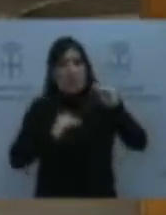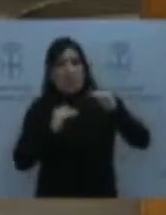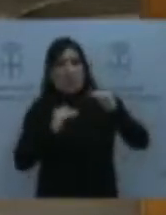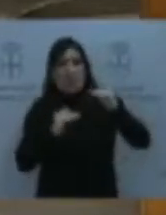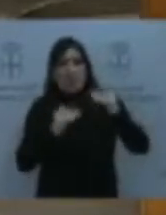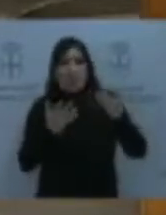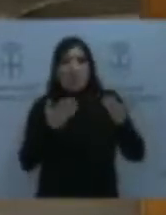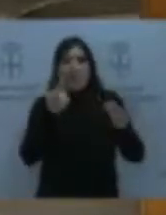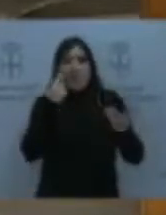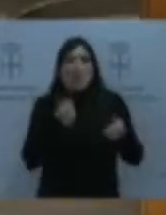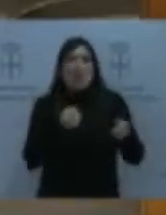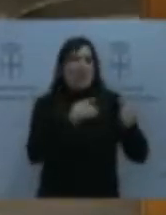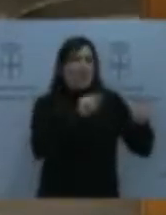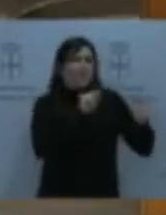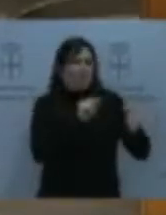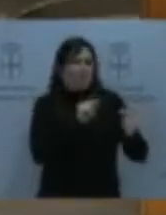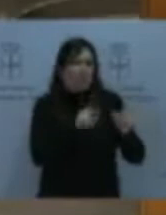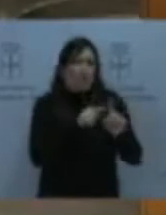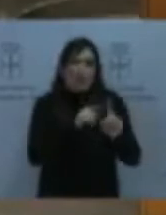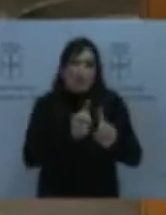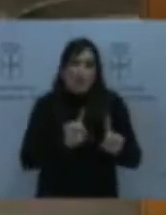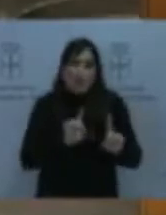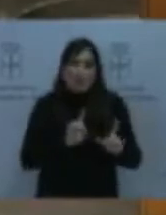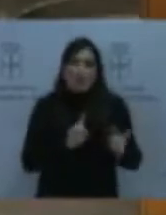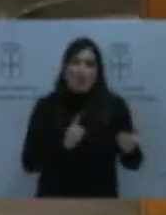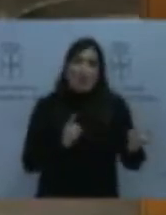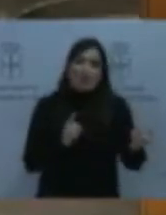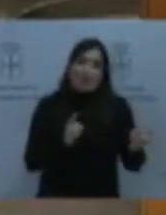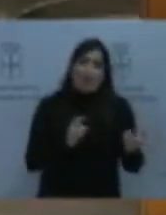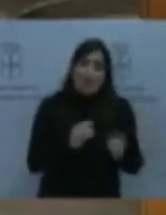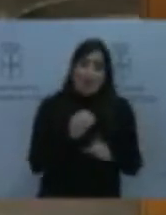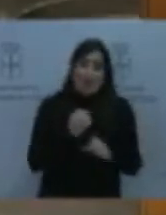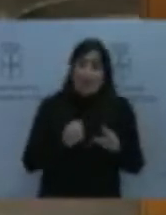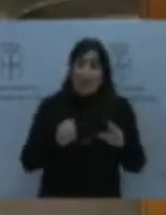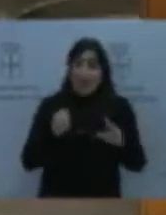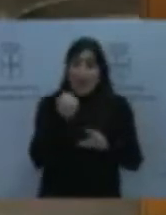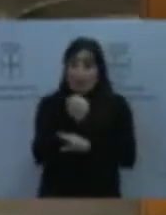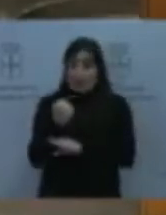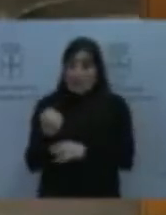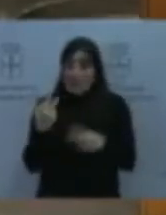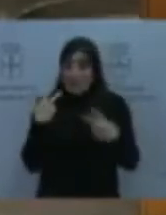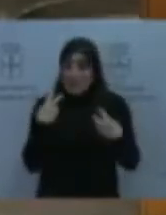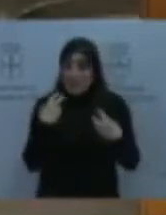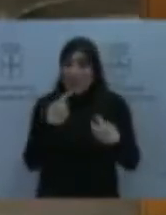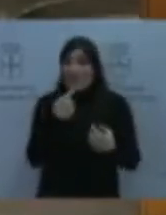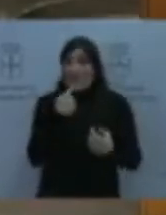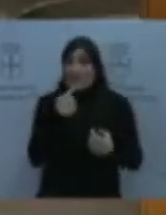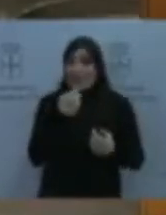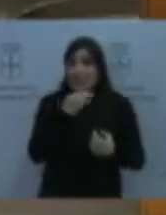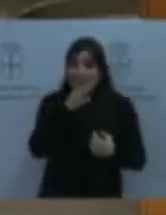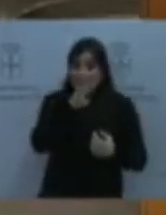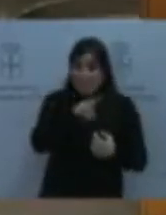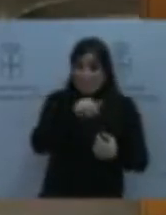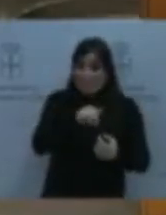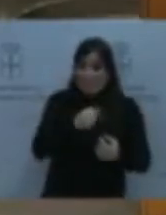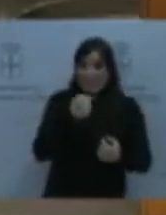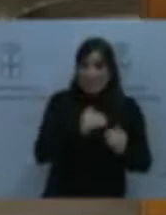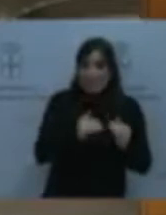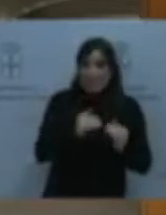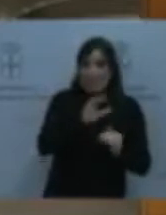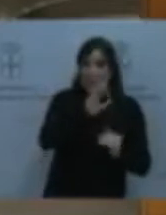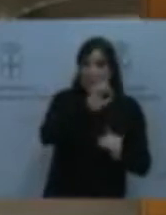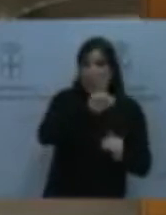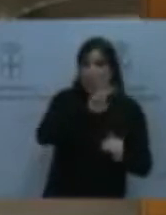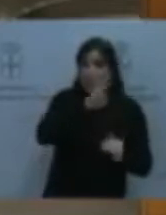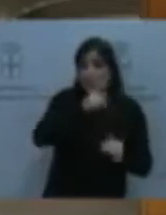autoridad fiscal nos ha dicho que en este primer trimestre hemos crecido con un 0,3, estamos por debajo de otras comunidades, pero sobre todo cuando hablamos del empleo.